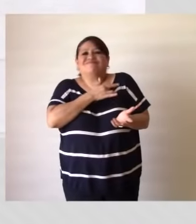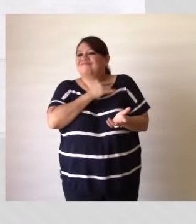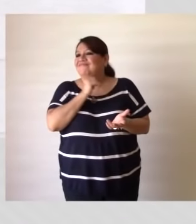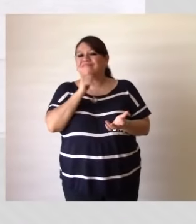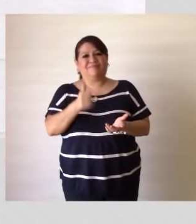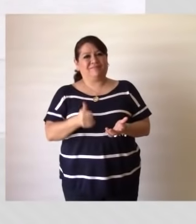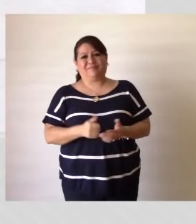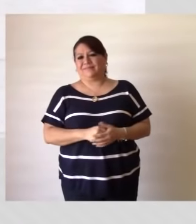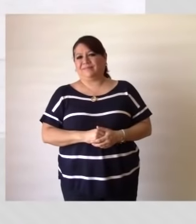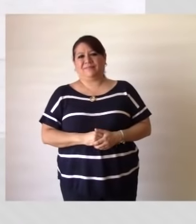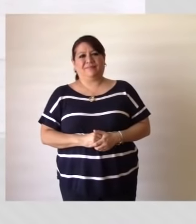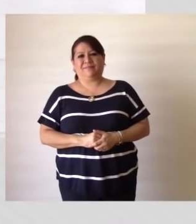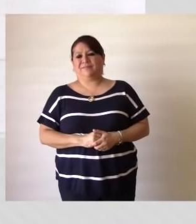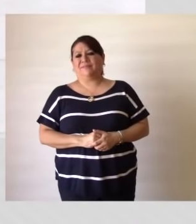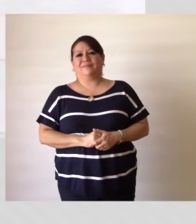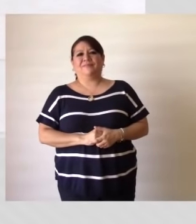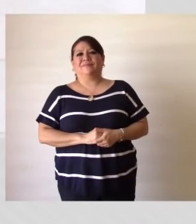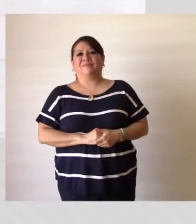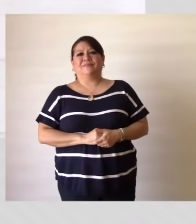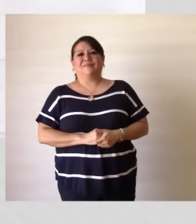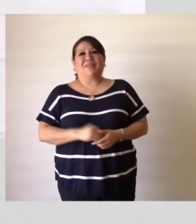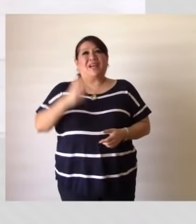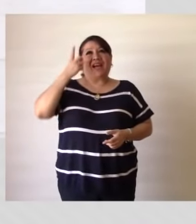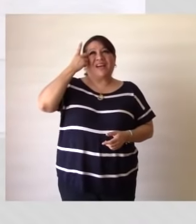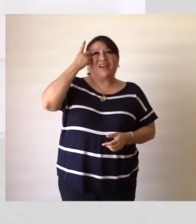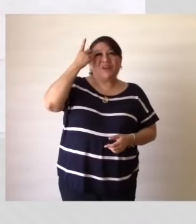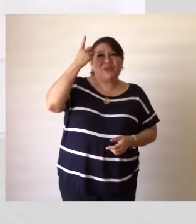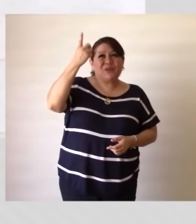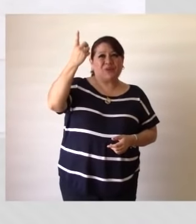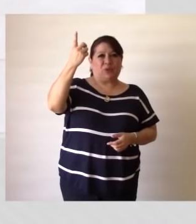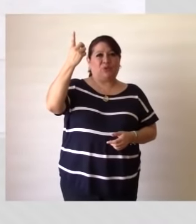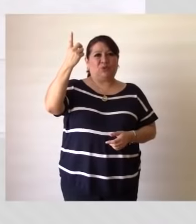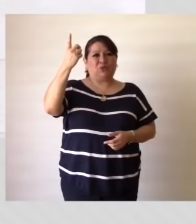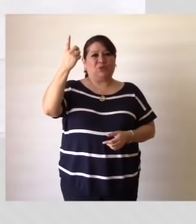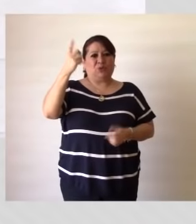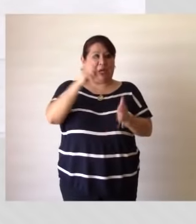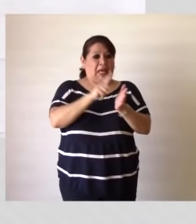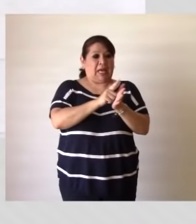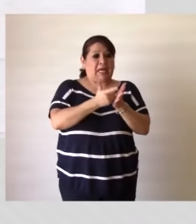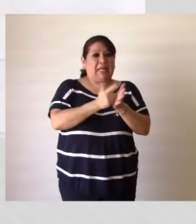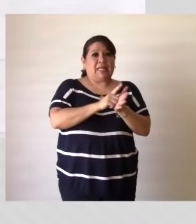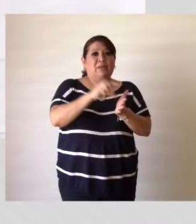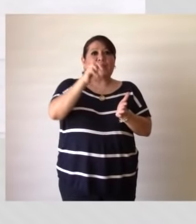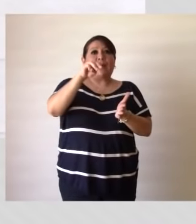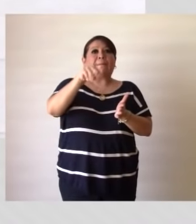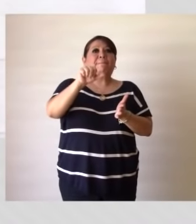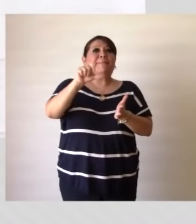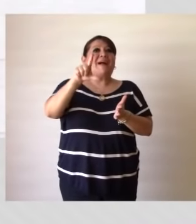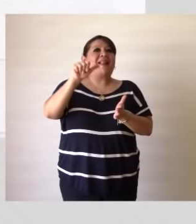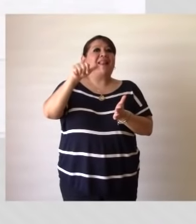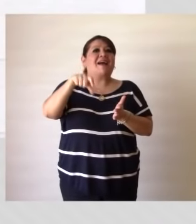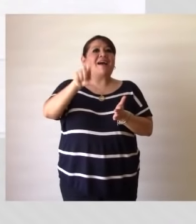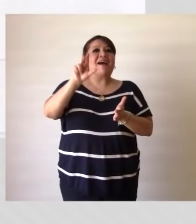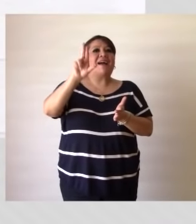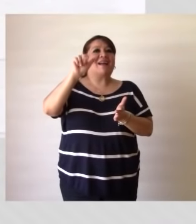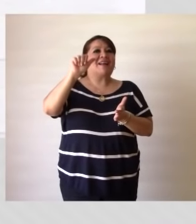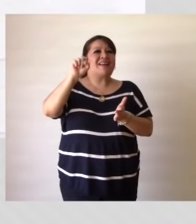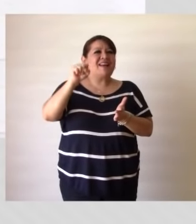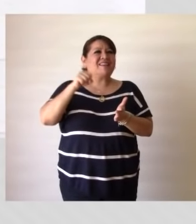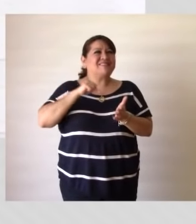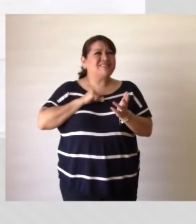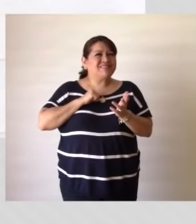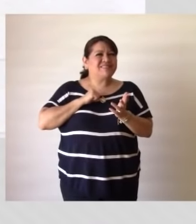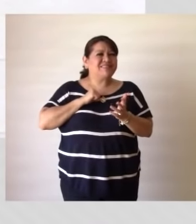y dios a través de malaquías nos recuerda esto y dice oye me amas como padre